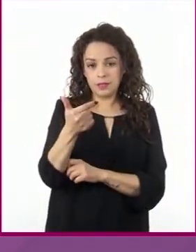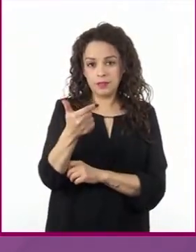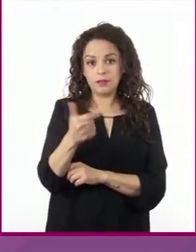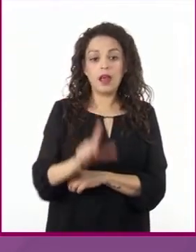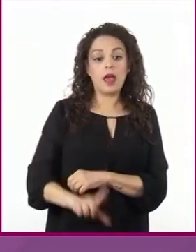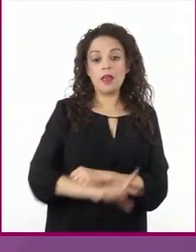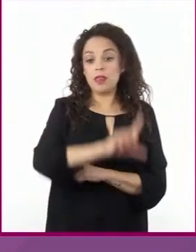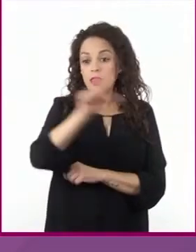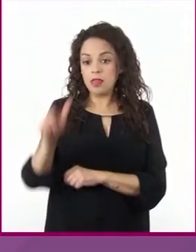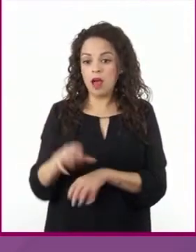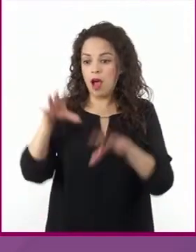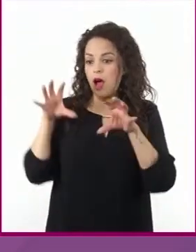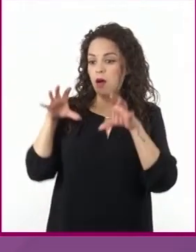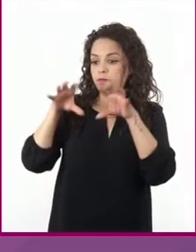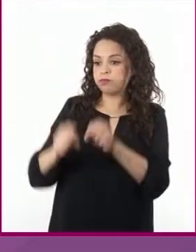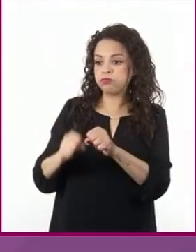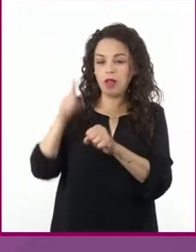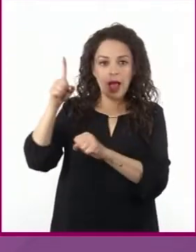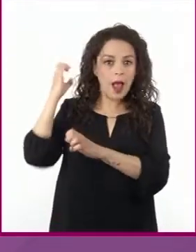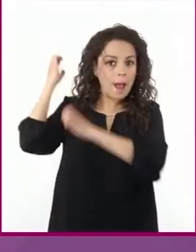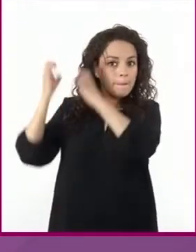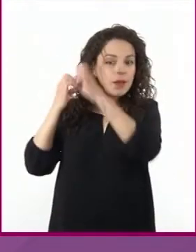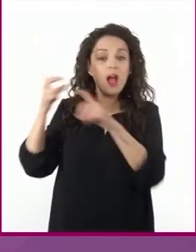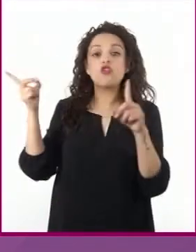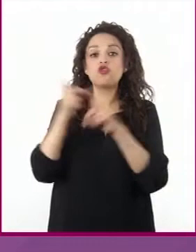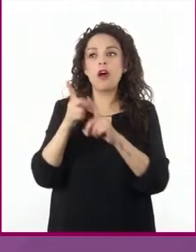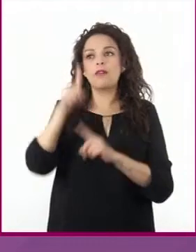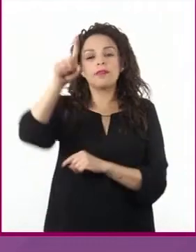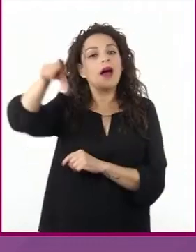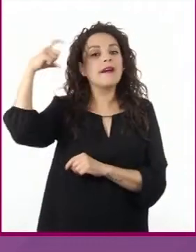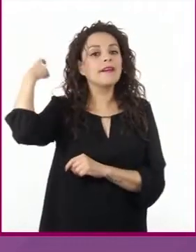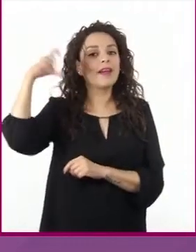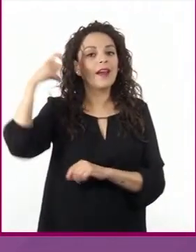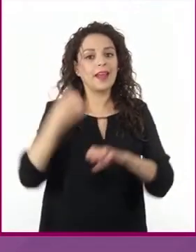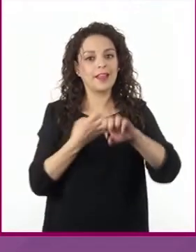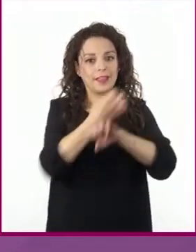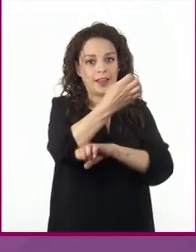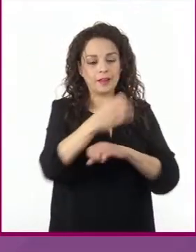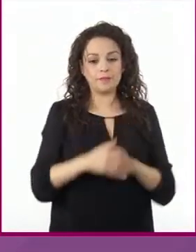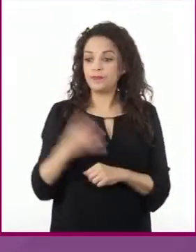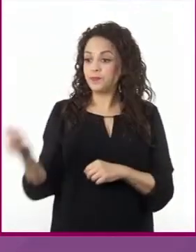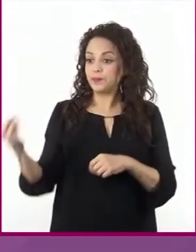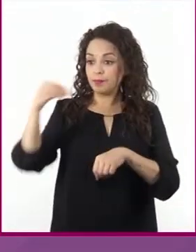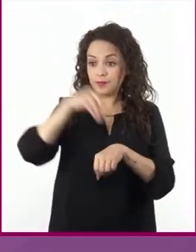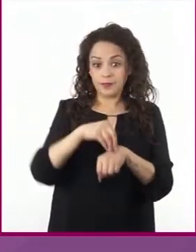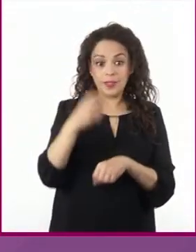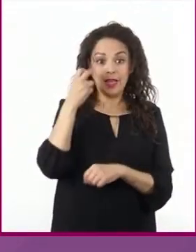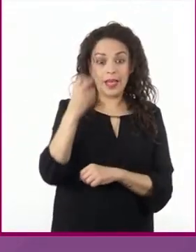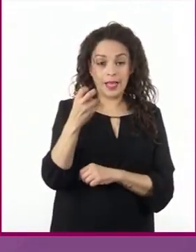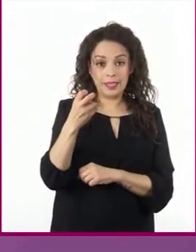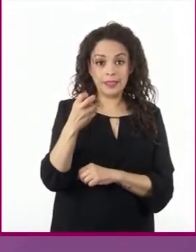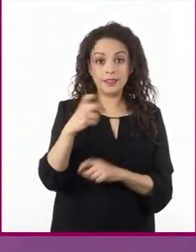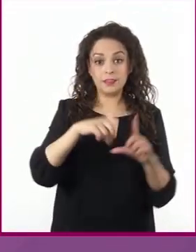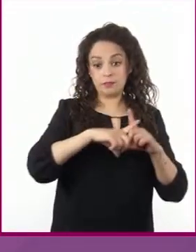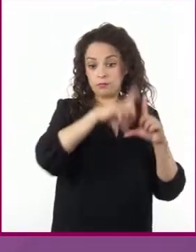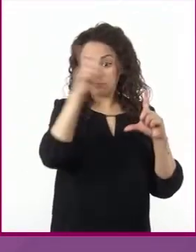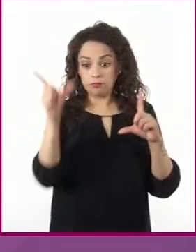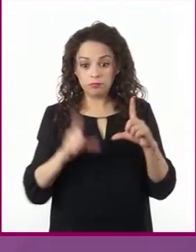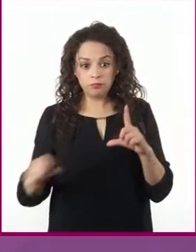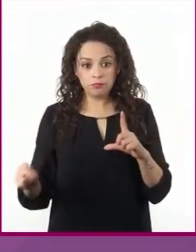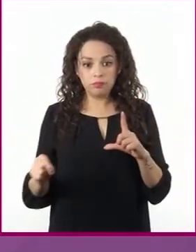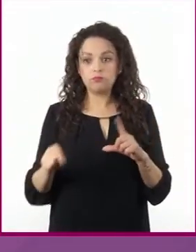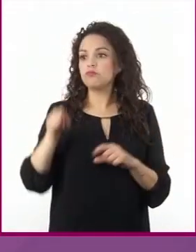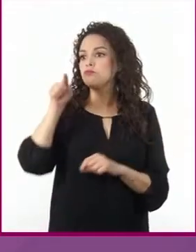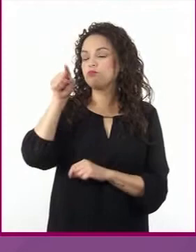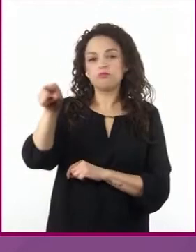posterior captura del emperador en Querétaro. Con la restauración de la República, Díaz se opuso a la reelección del